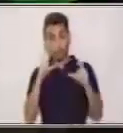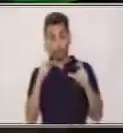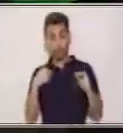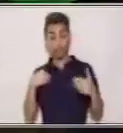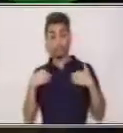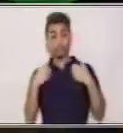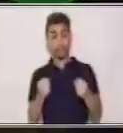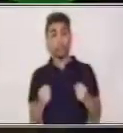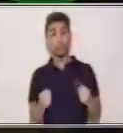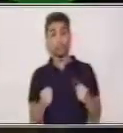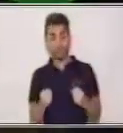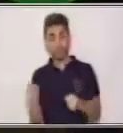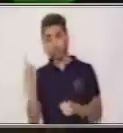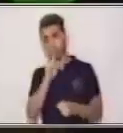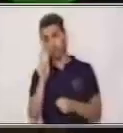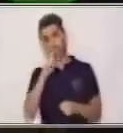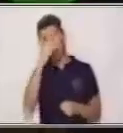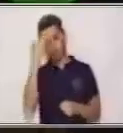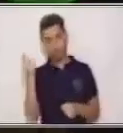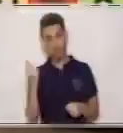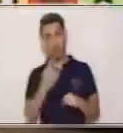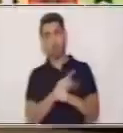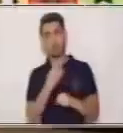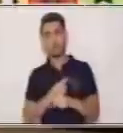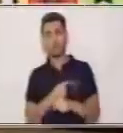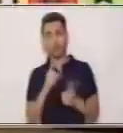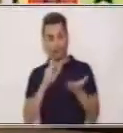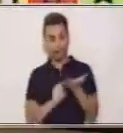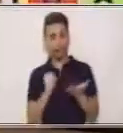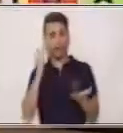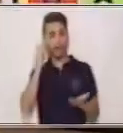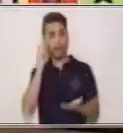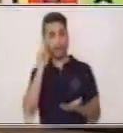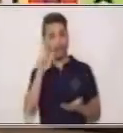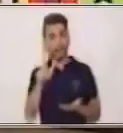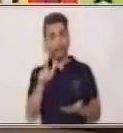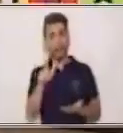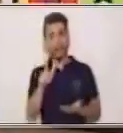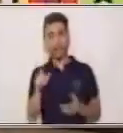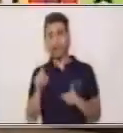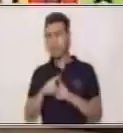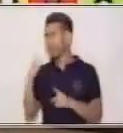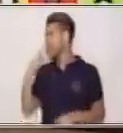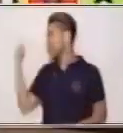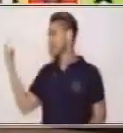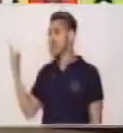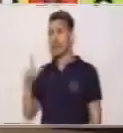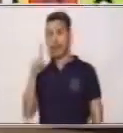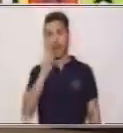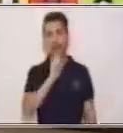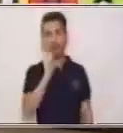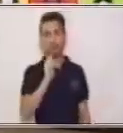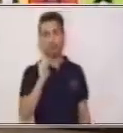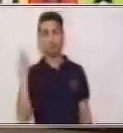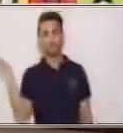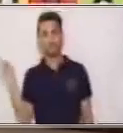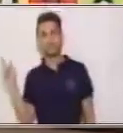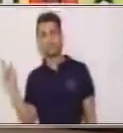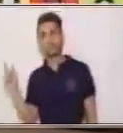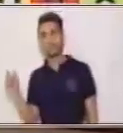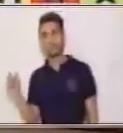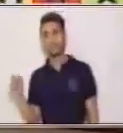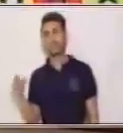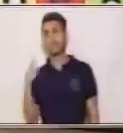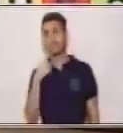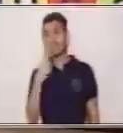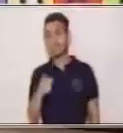salud también, no olvides utilizar tu gel antibacterial, como lo dice mi amigo el lápiz. Mira, ¿ves que el lápiz está acá?